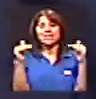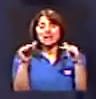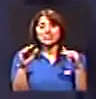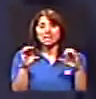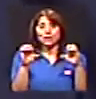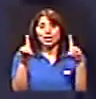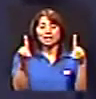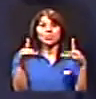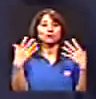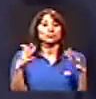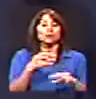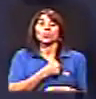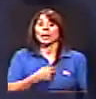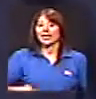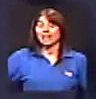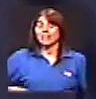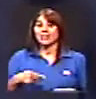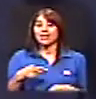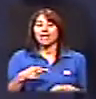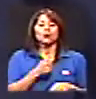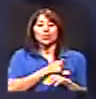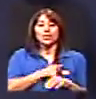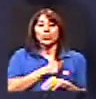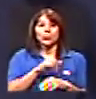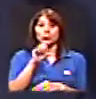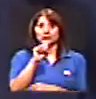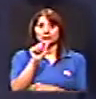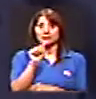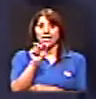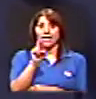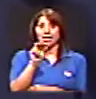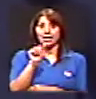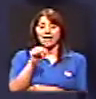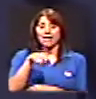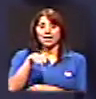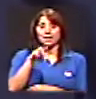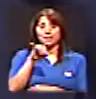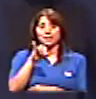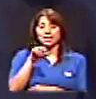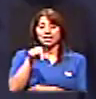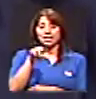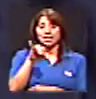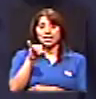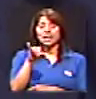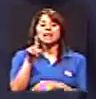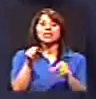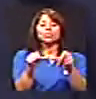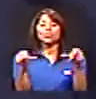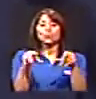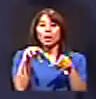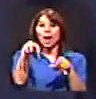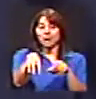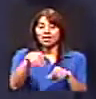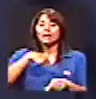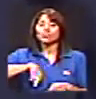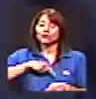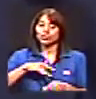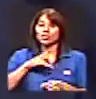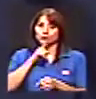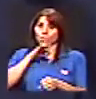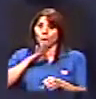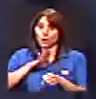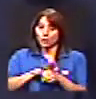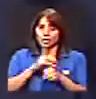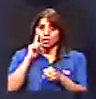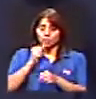una provincia con la cual estamos, perdón, un distrito, un cantón con el que estamos particularmente comprometidos en esta